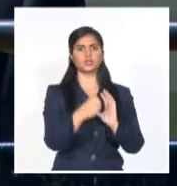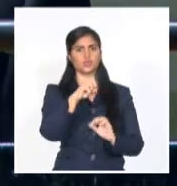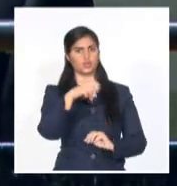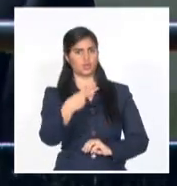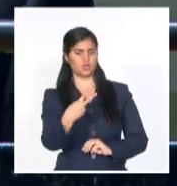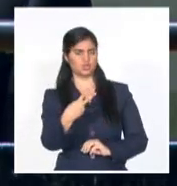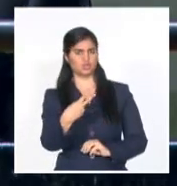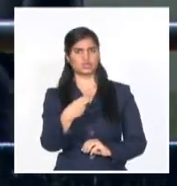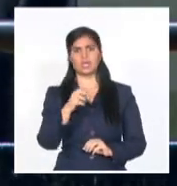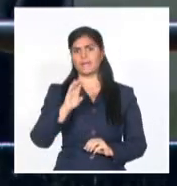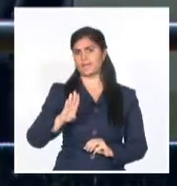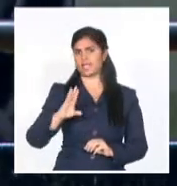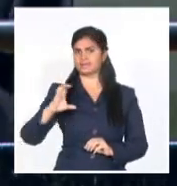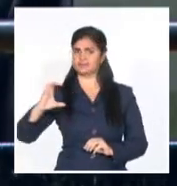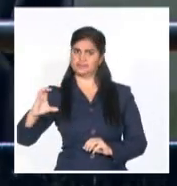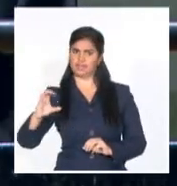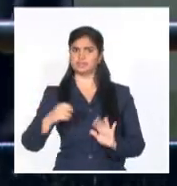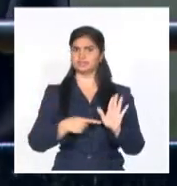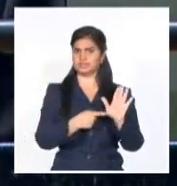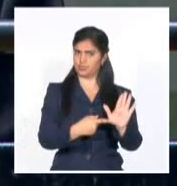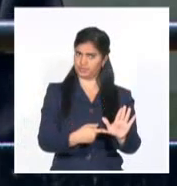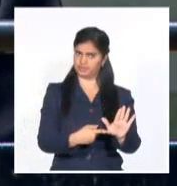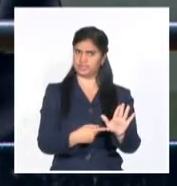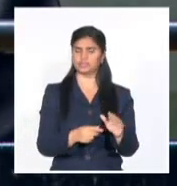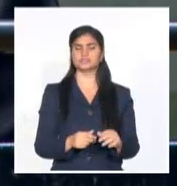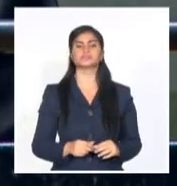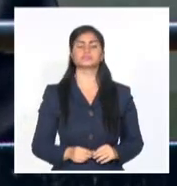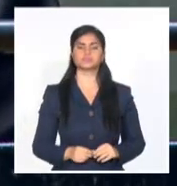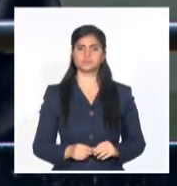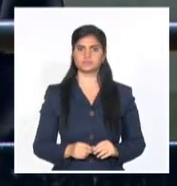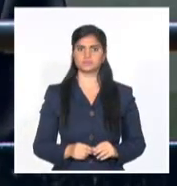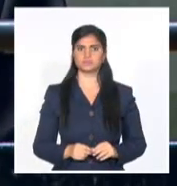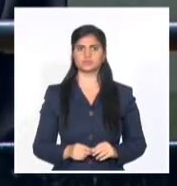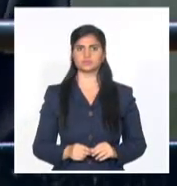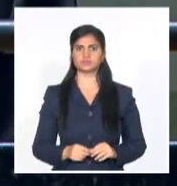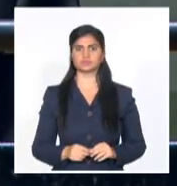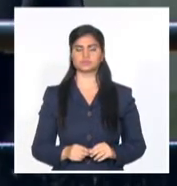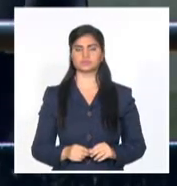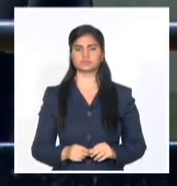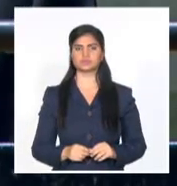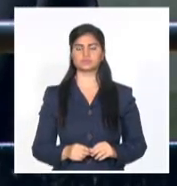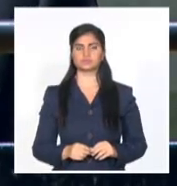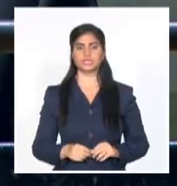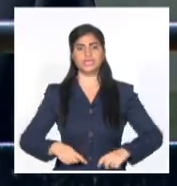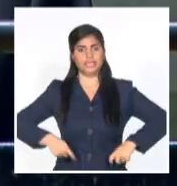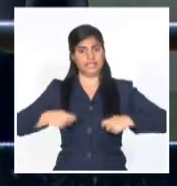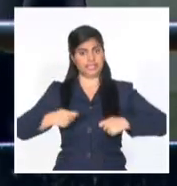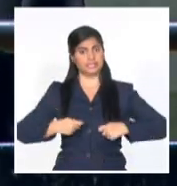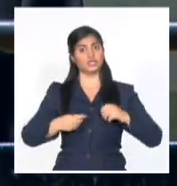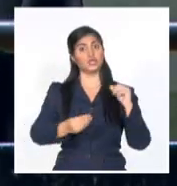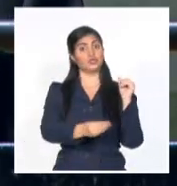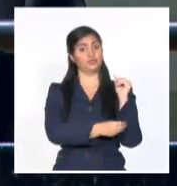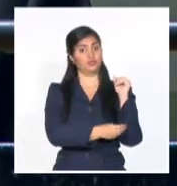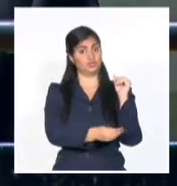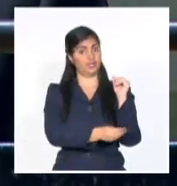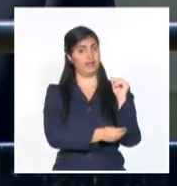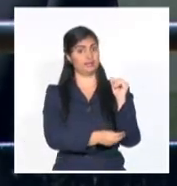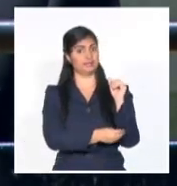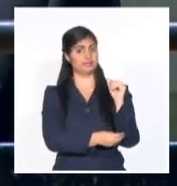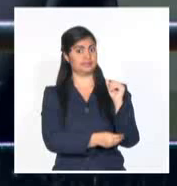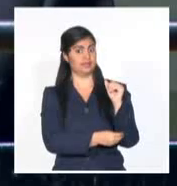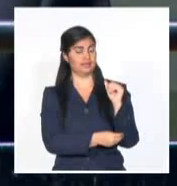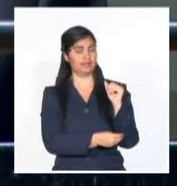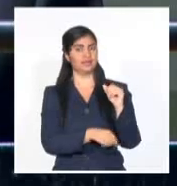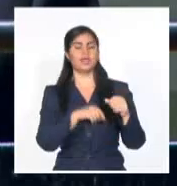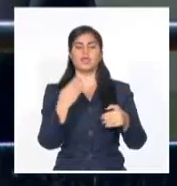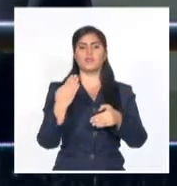C. La aviesa decisión de fortalecer de forma inédita el bloqueo